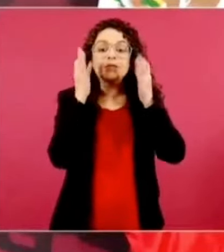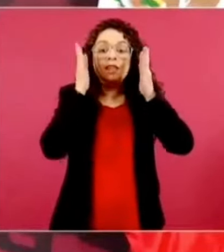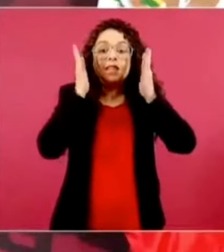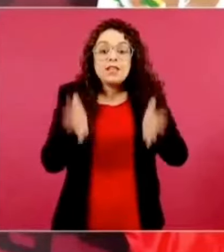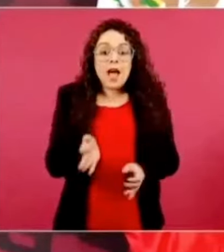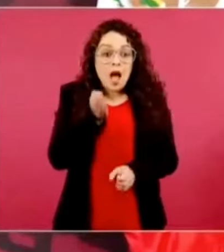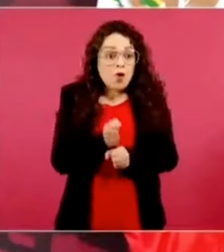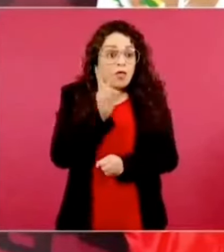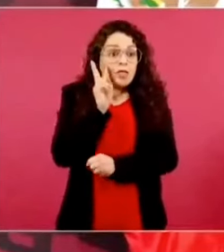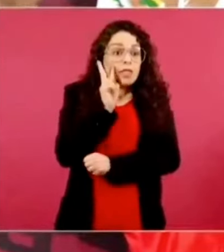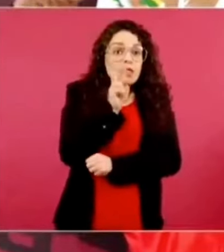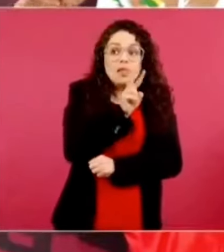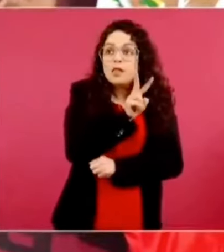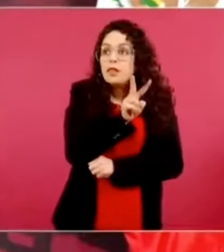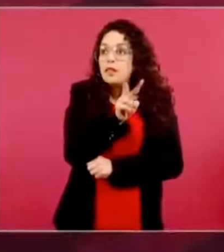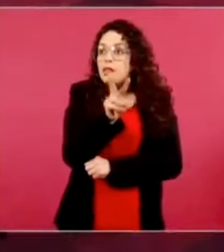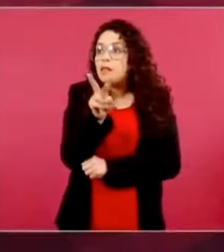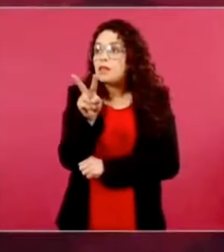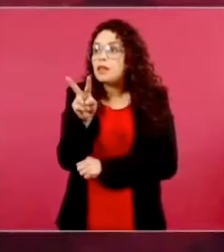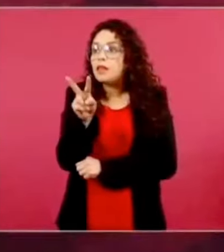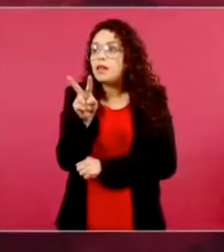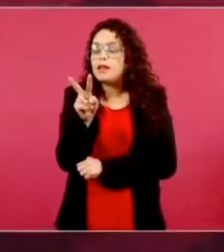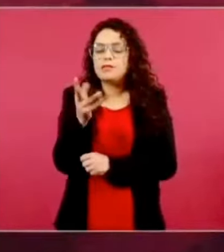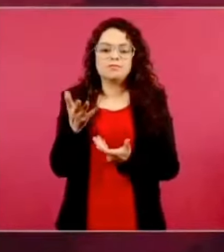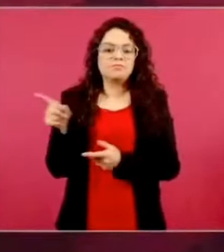¿Cuándo van a poder con eso?